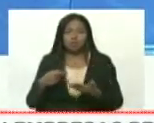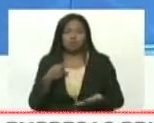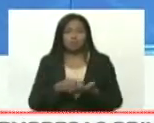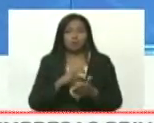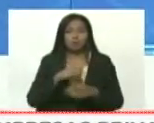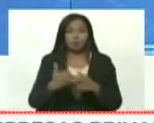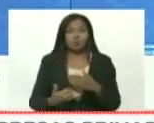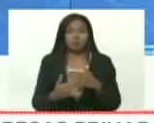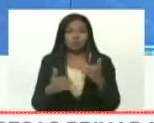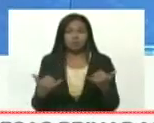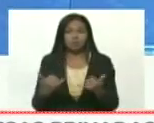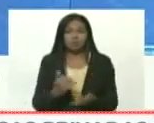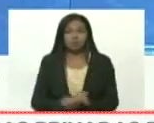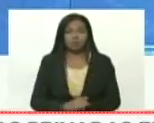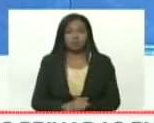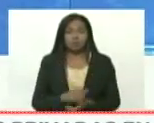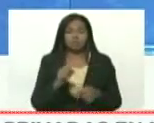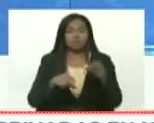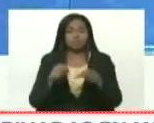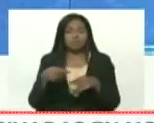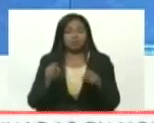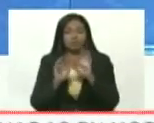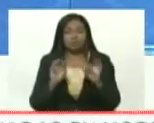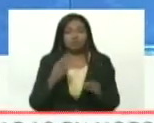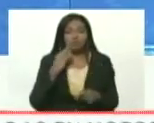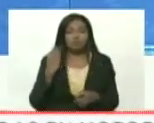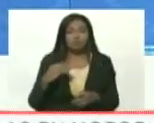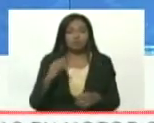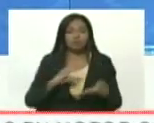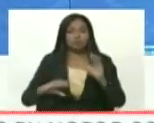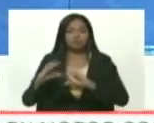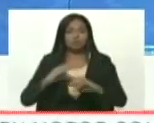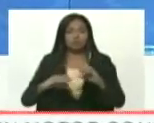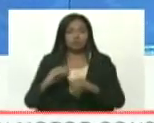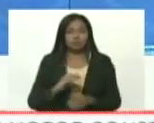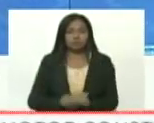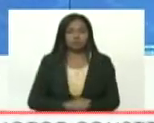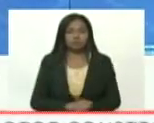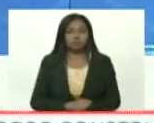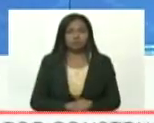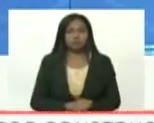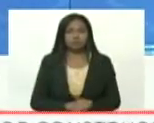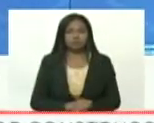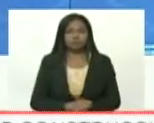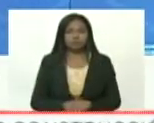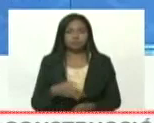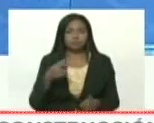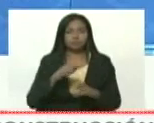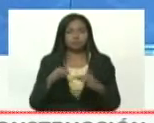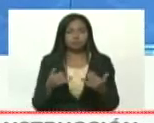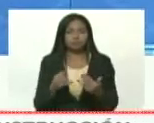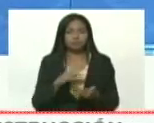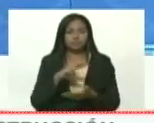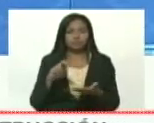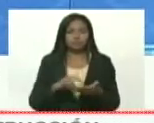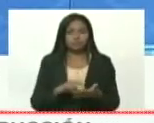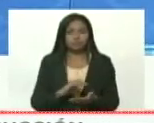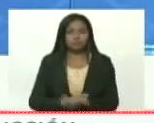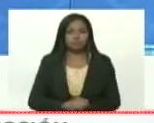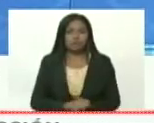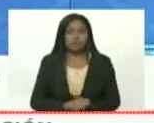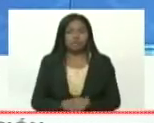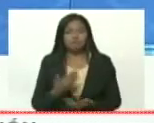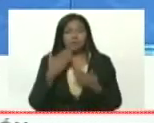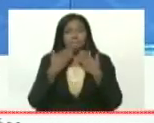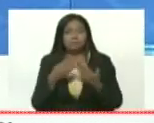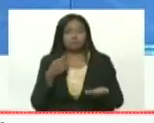proyectos semilleros de jóvenes científicos, que se llevará a cabo a nivel nacional. Y me